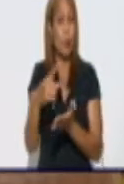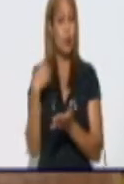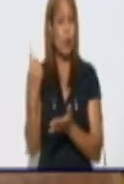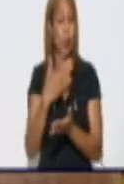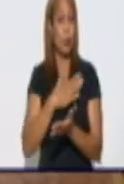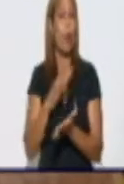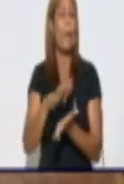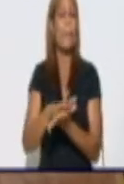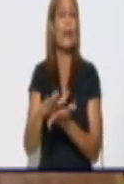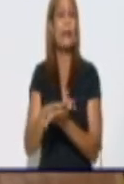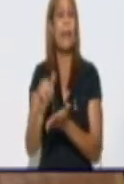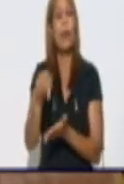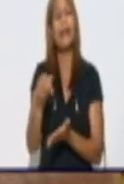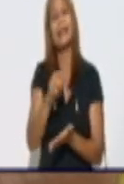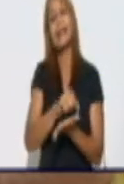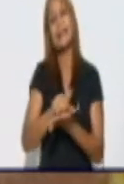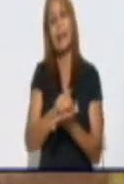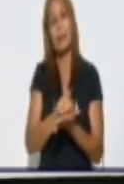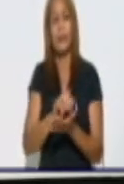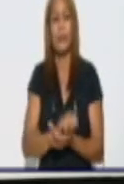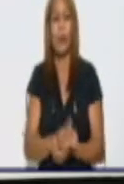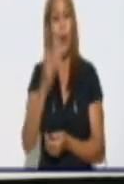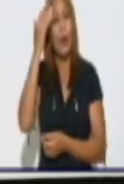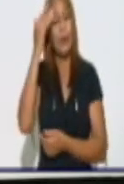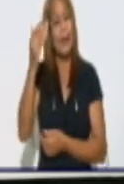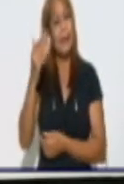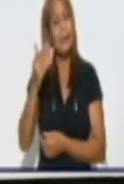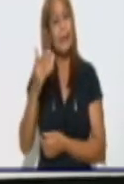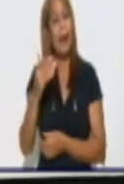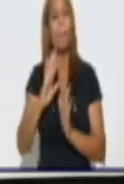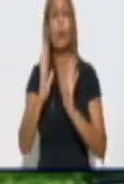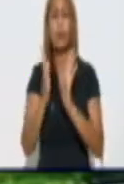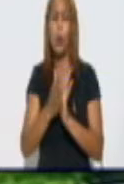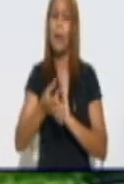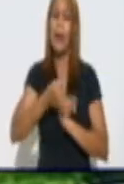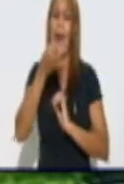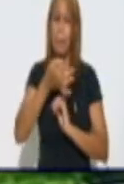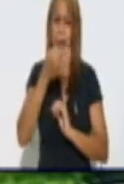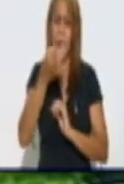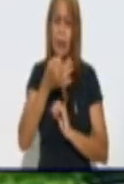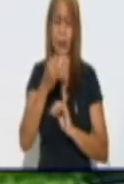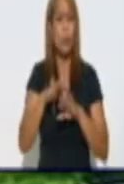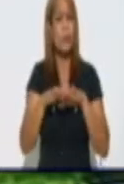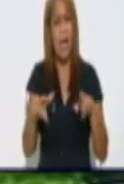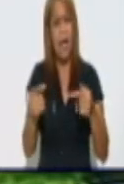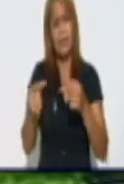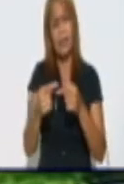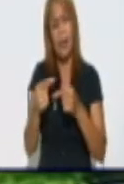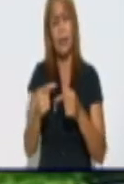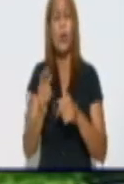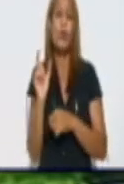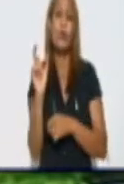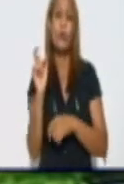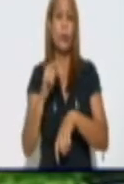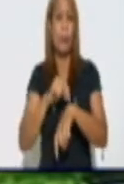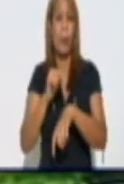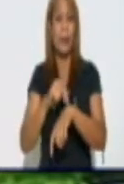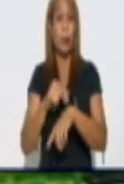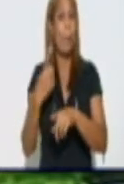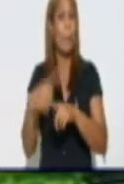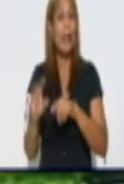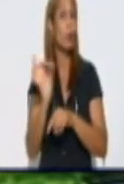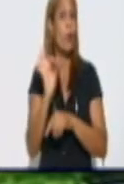transfer móvil. Gracias, Joel, por toda esta explicación. Vamos acercándonos ya a la recta final del programa, pero no hemos